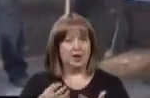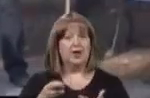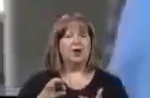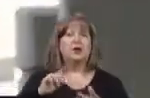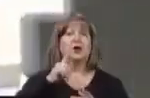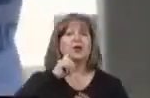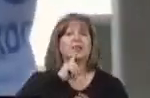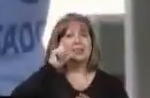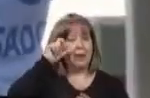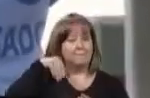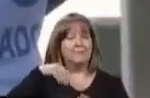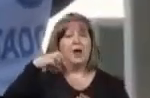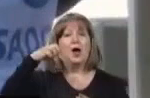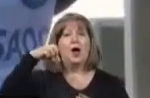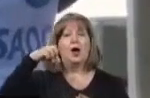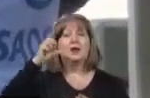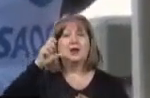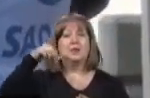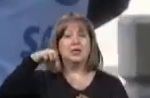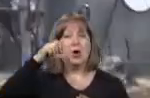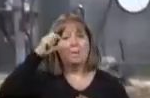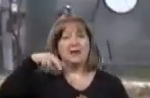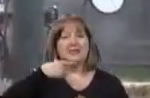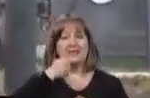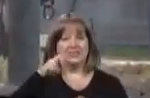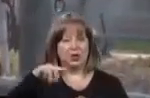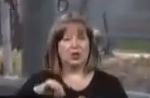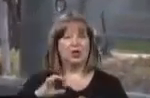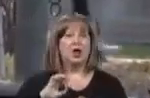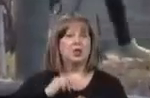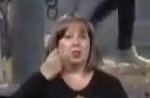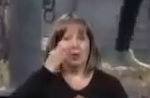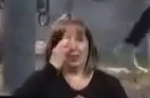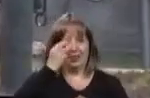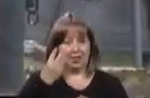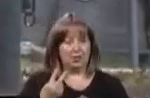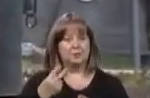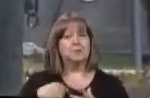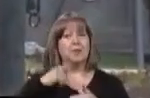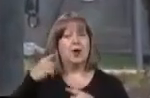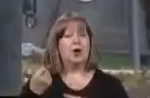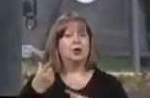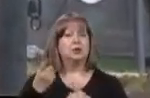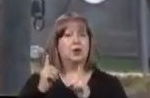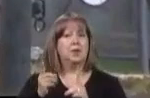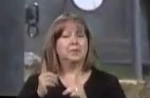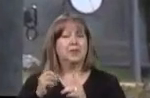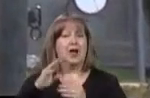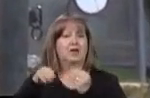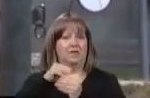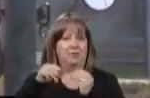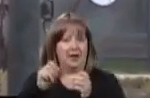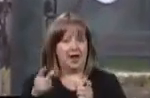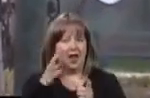2022 y las asignaciones familiares a los trabajadores de la educación. Son los